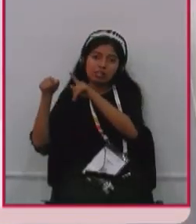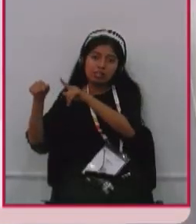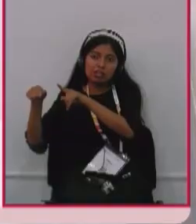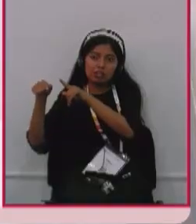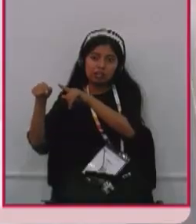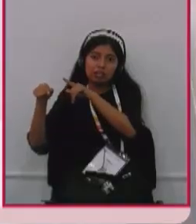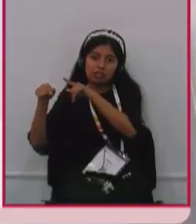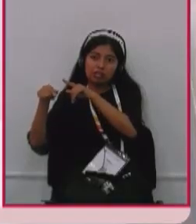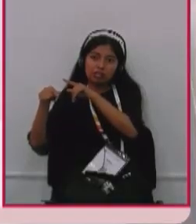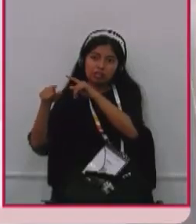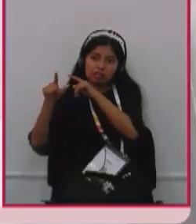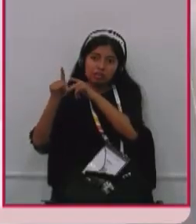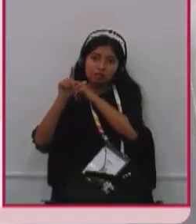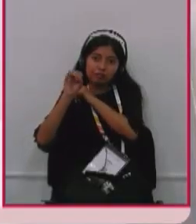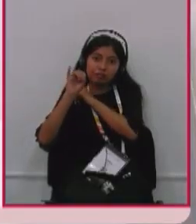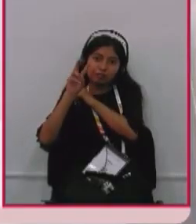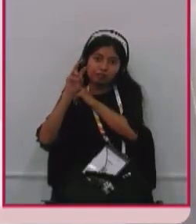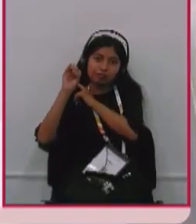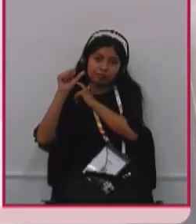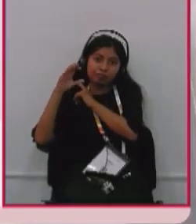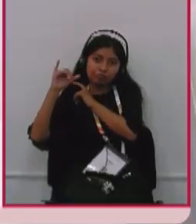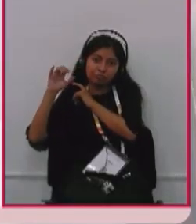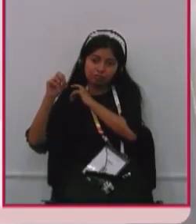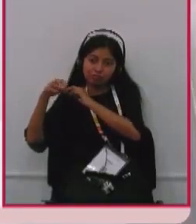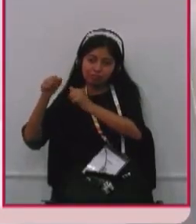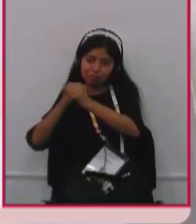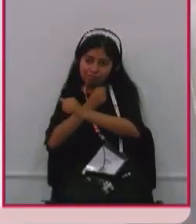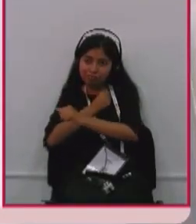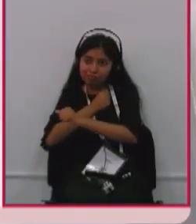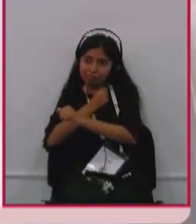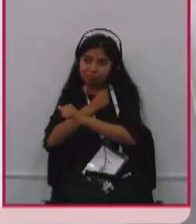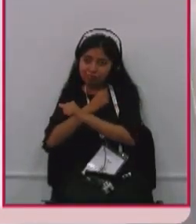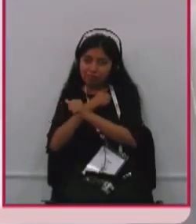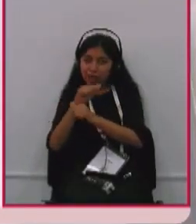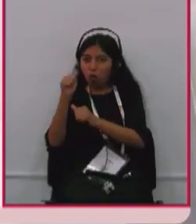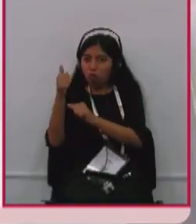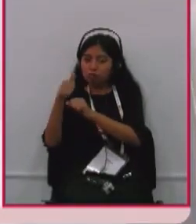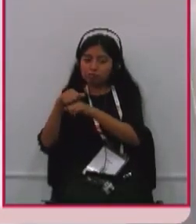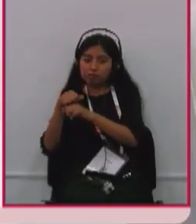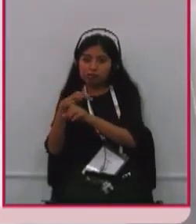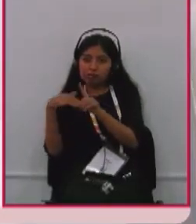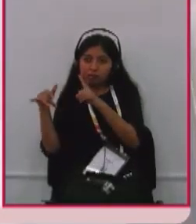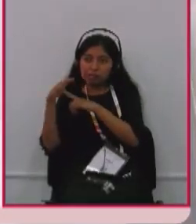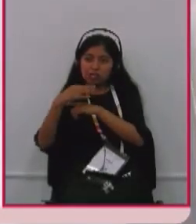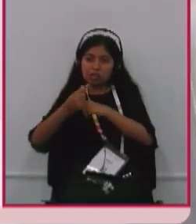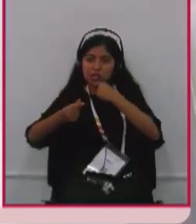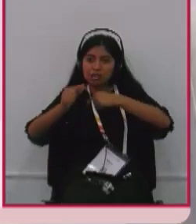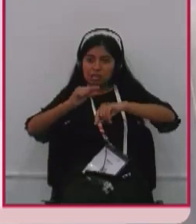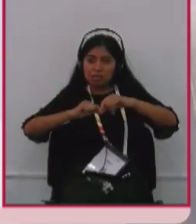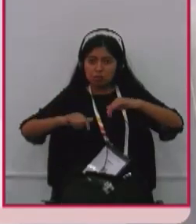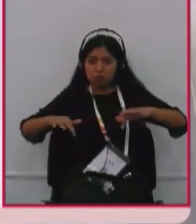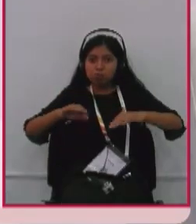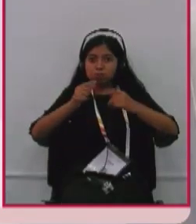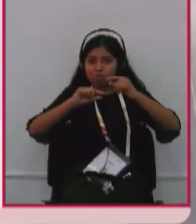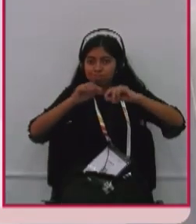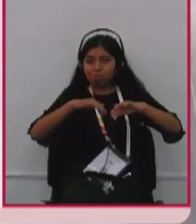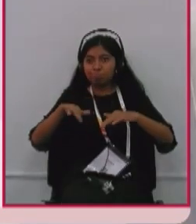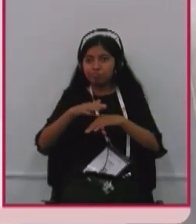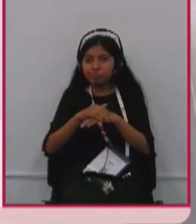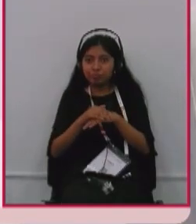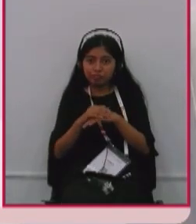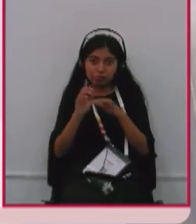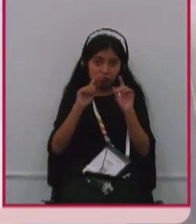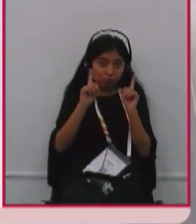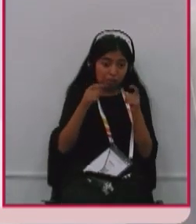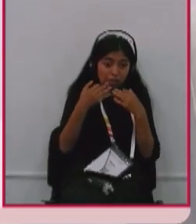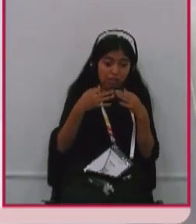esta lixiviación secundaria al llegar a otro tipo de situación geoquímica que está ocurriendo en el pad, ¿no? Entonces, no sé si eso lo